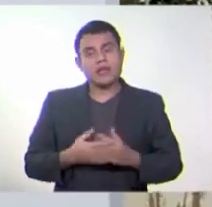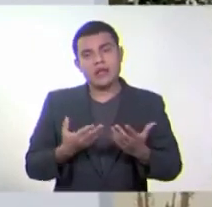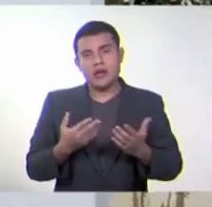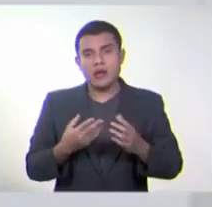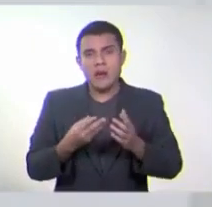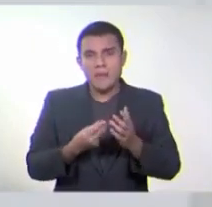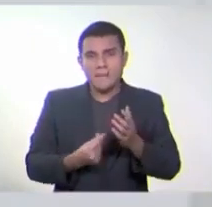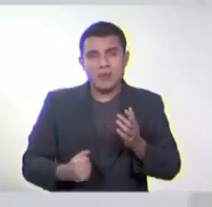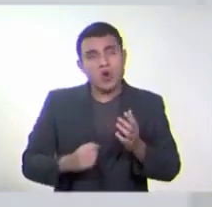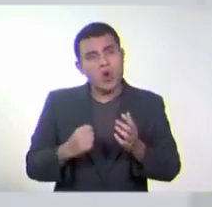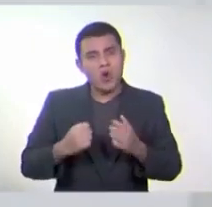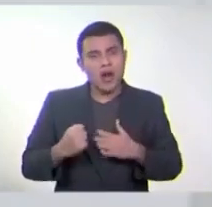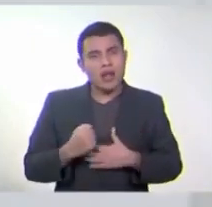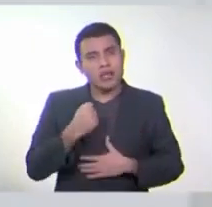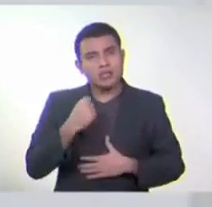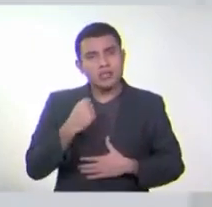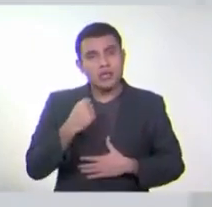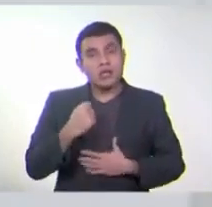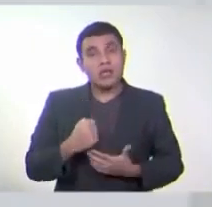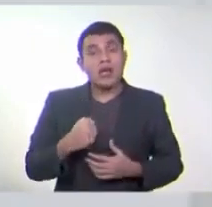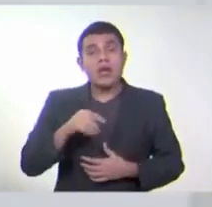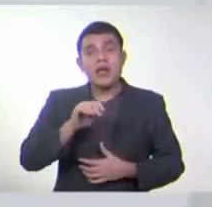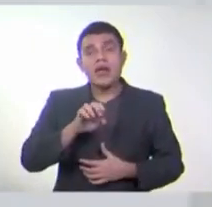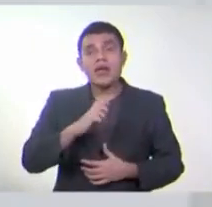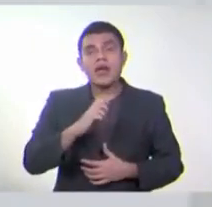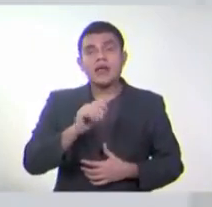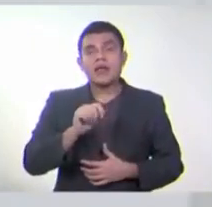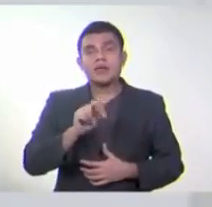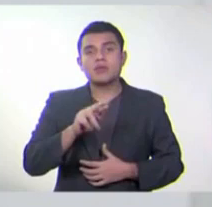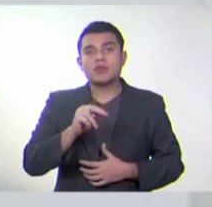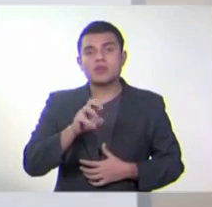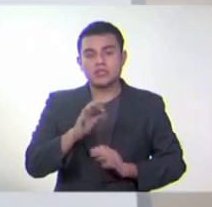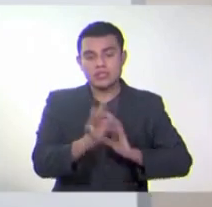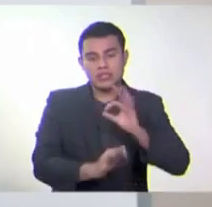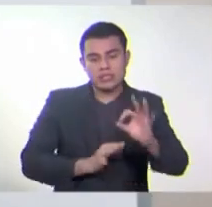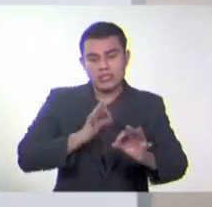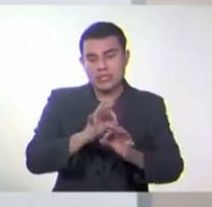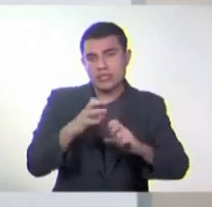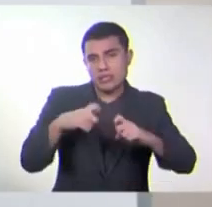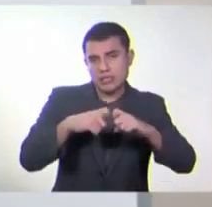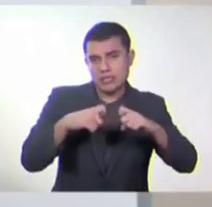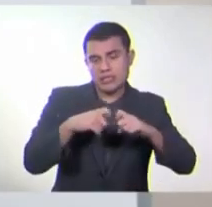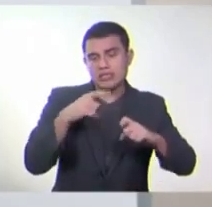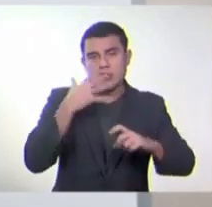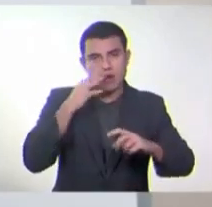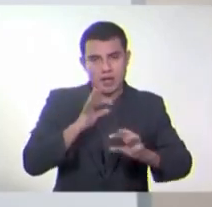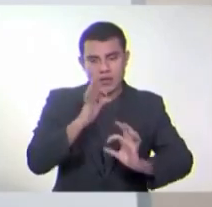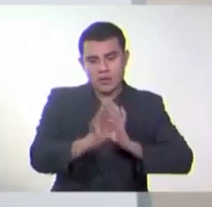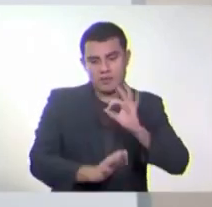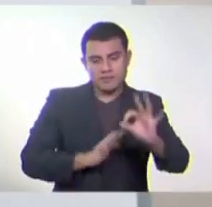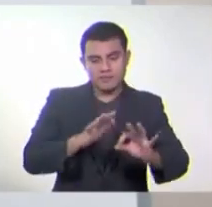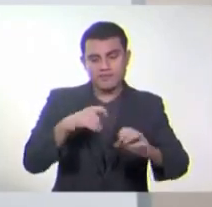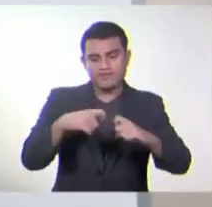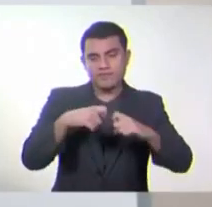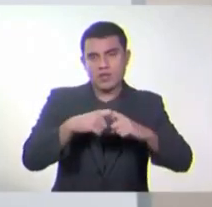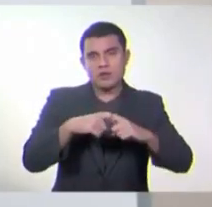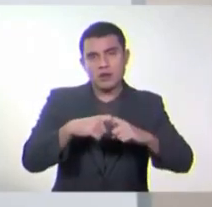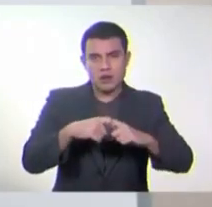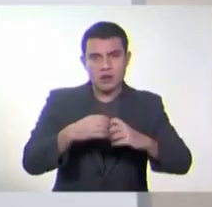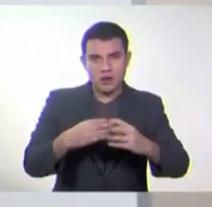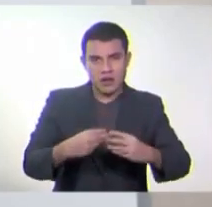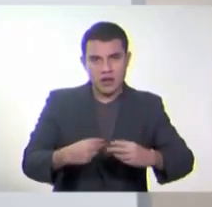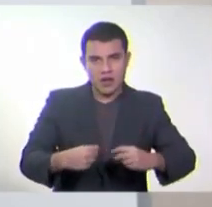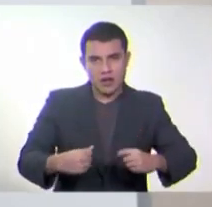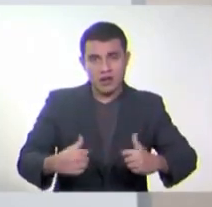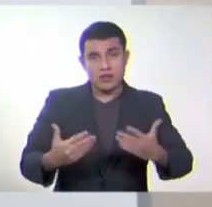o ganancia de electrones en un átomo. Si un átomo pierde electrones,